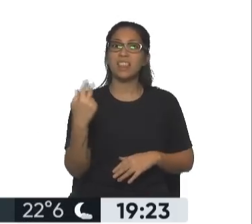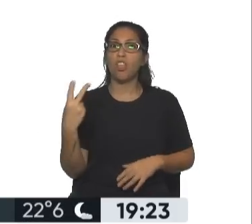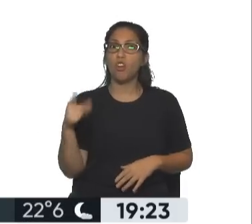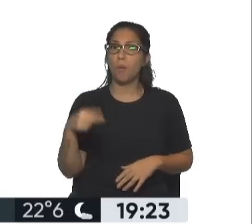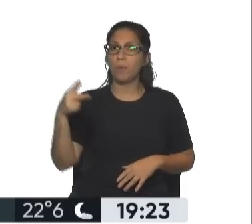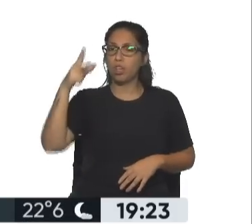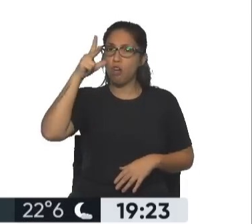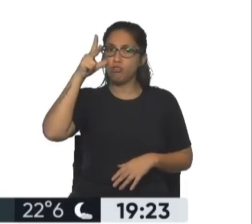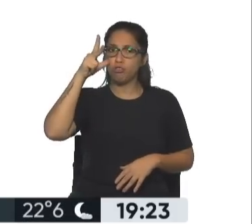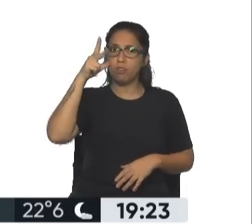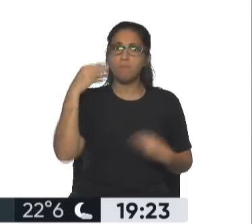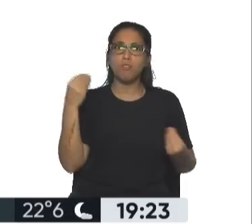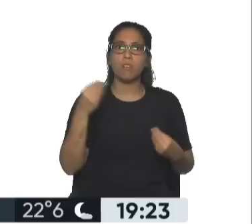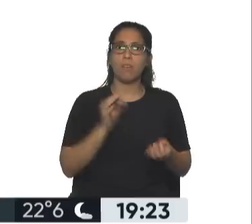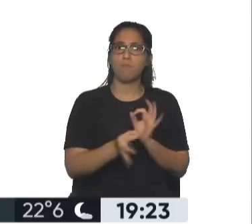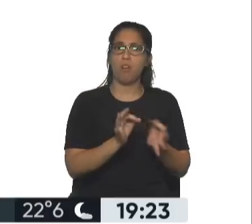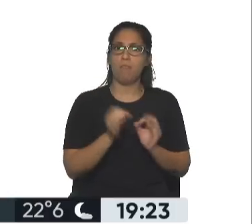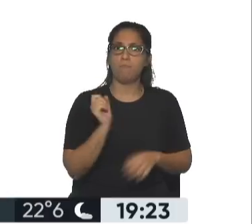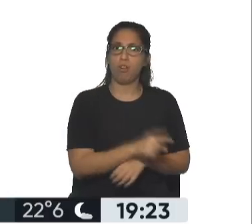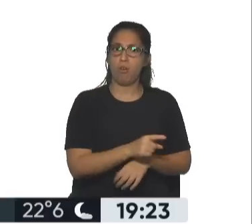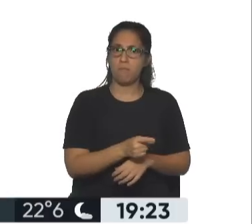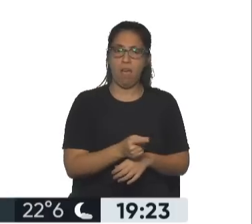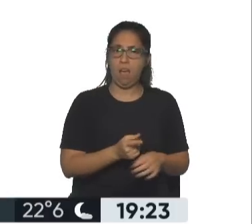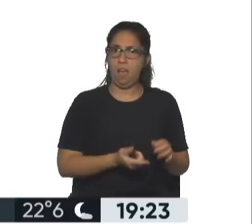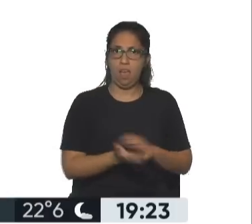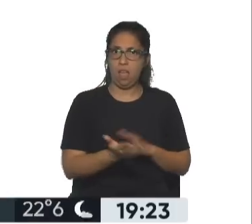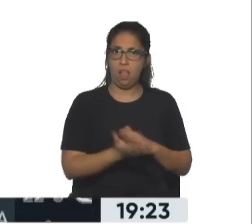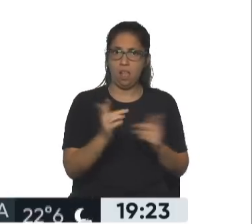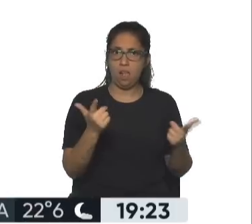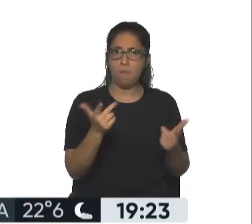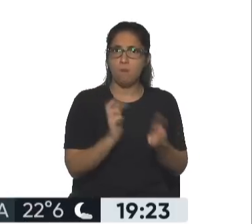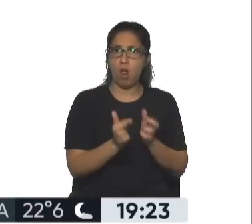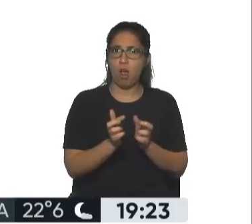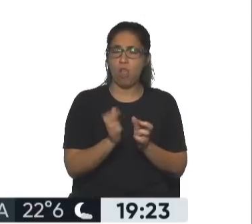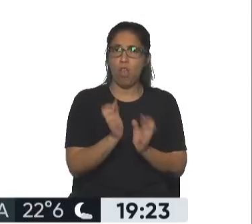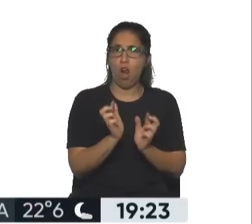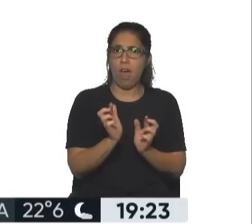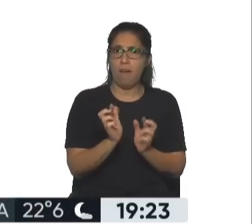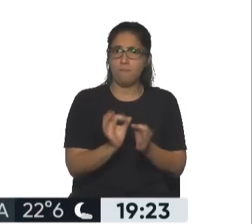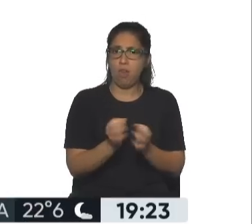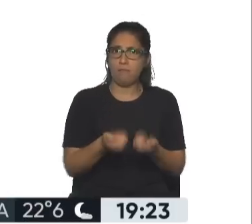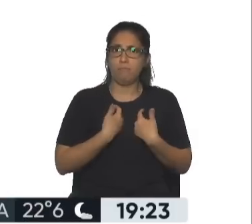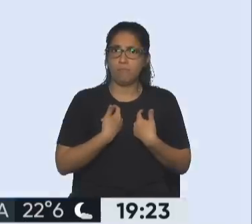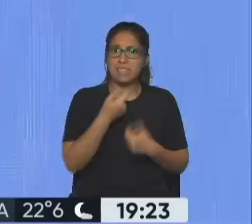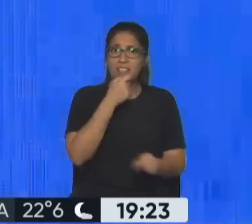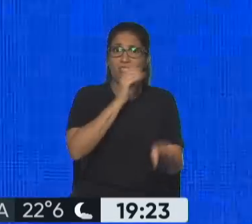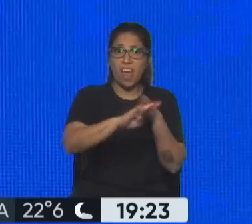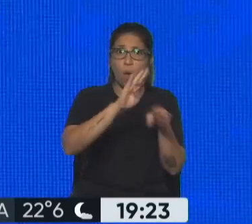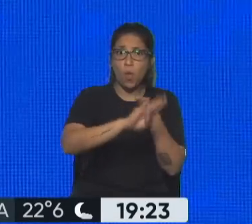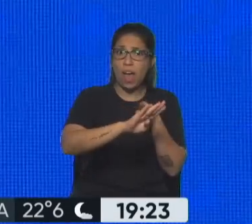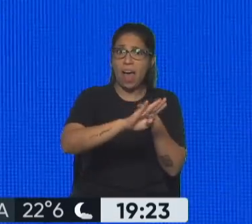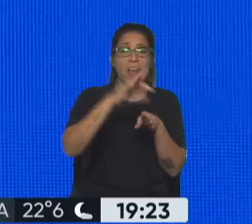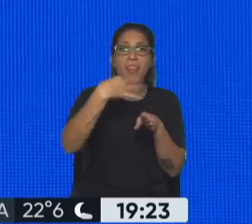qué? Porque como no emite moneda, su moneda es el dólar, cuando se endeuda, tiene que hacerlo a